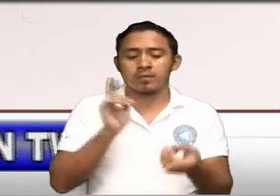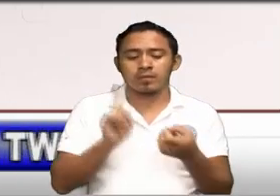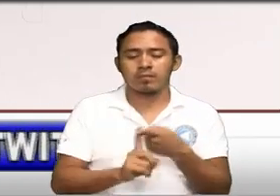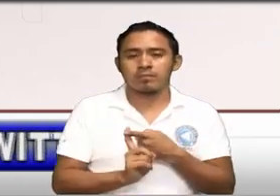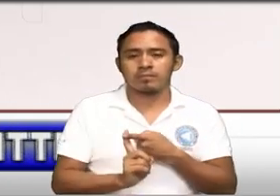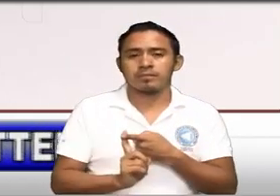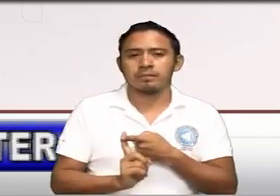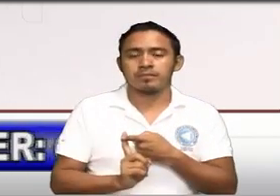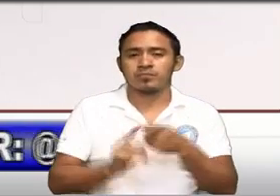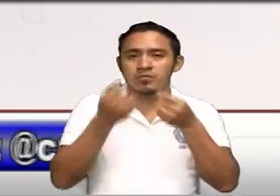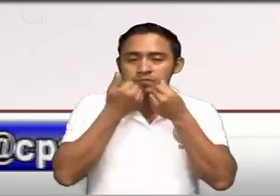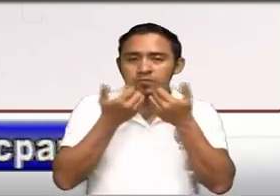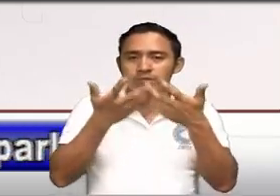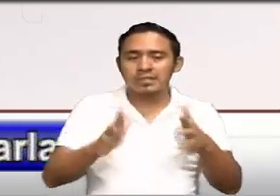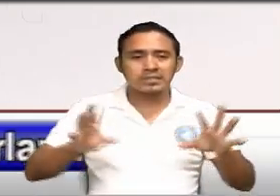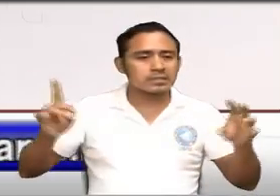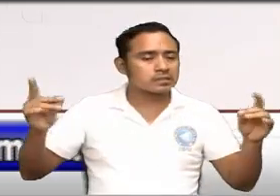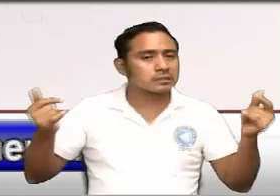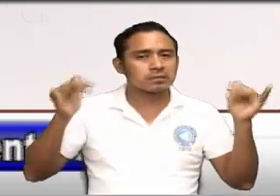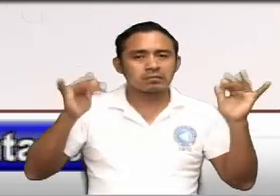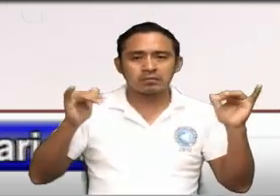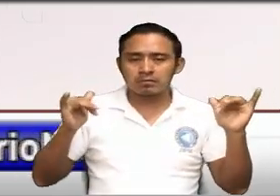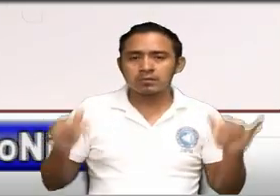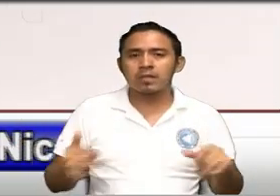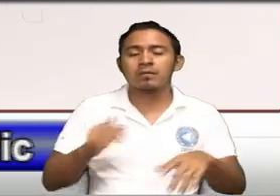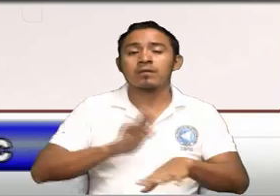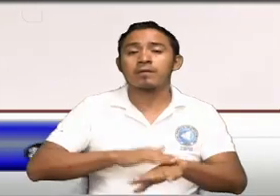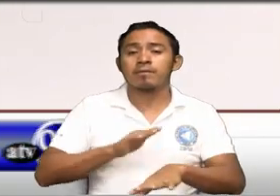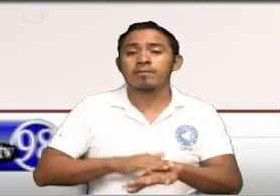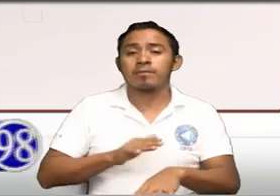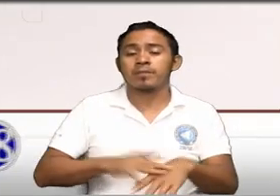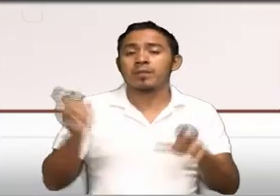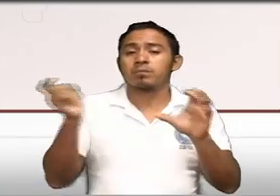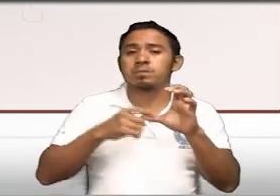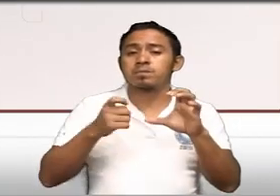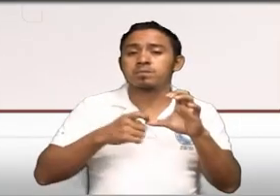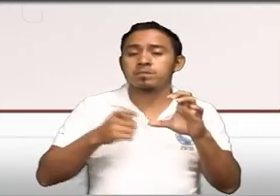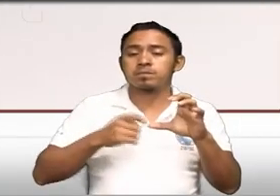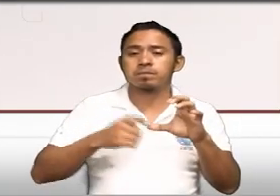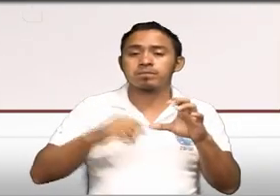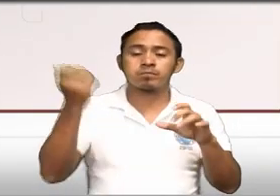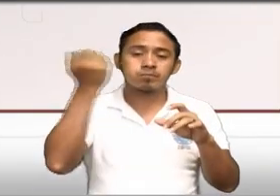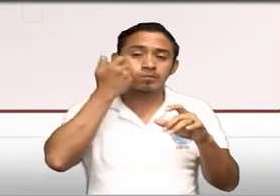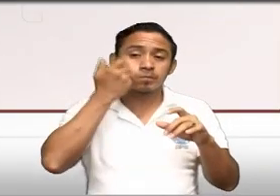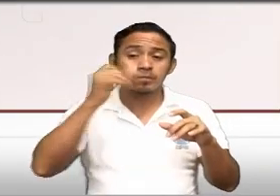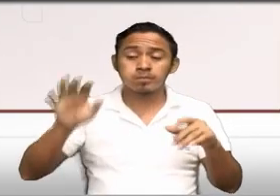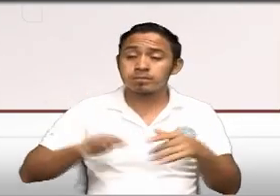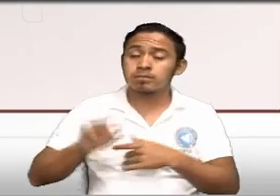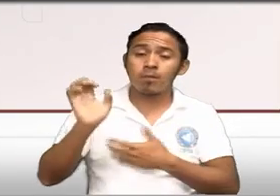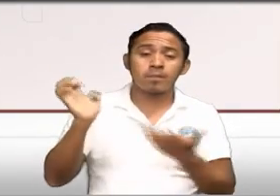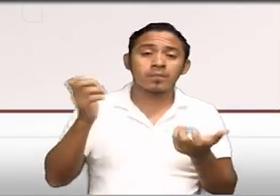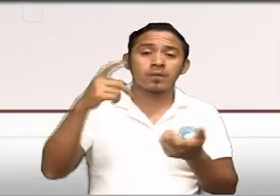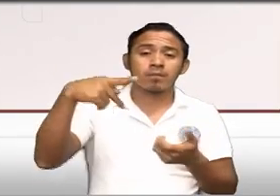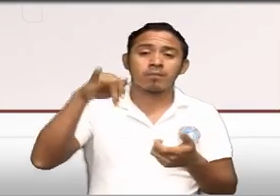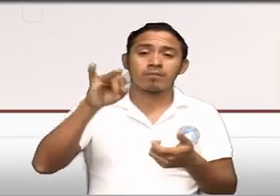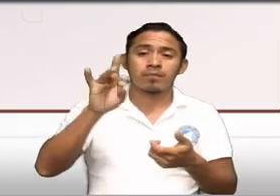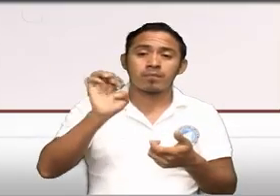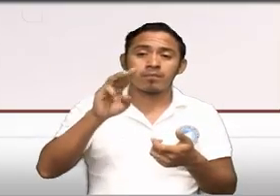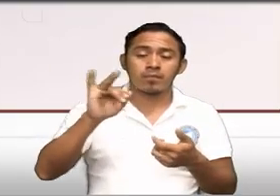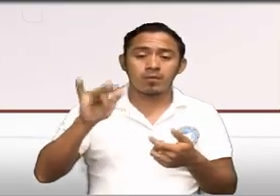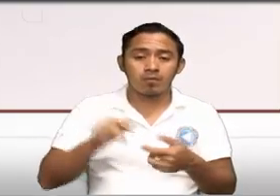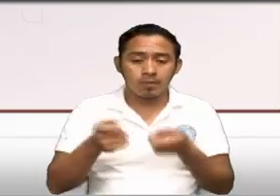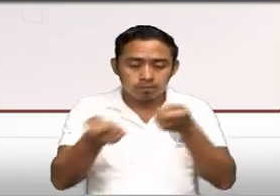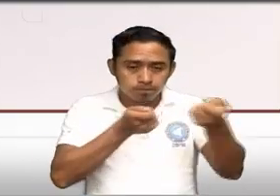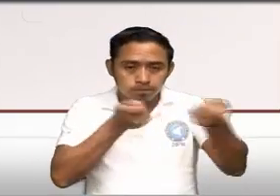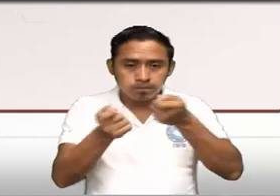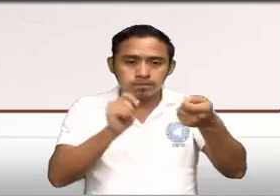primero, declarar a lo inmediato alerta epidemiológica en todo el territorio nacional para la prevención y control del